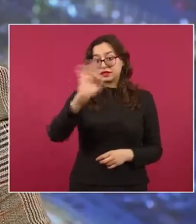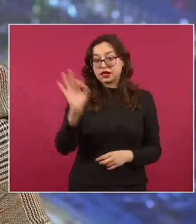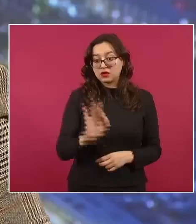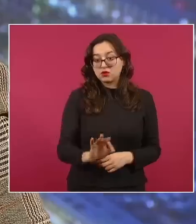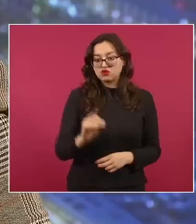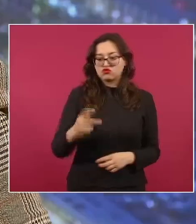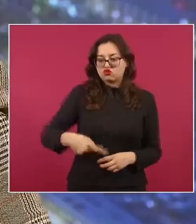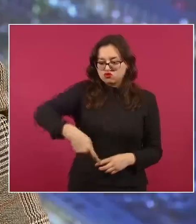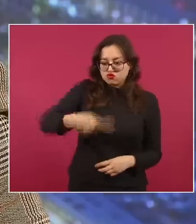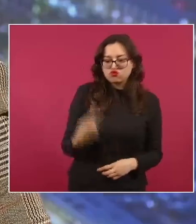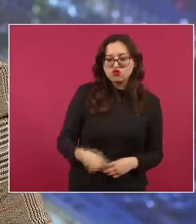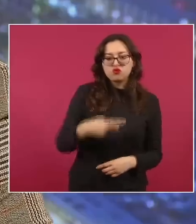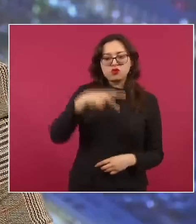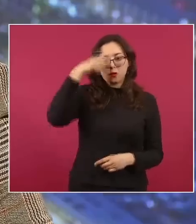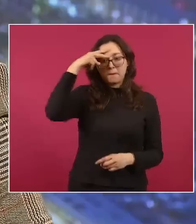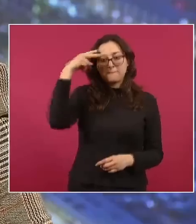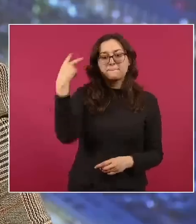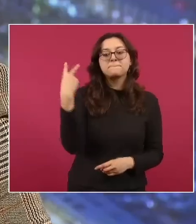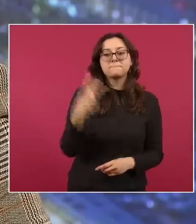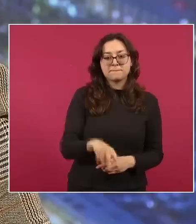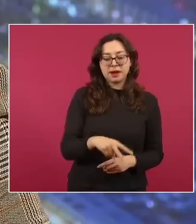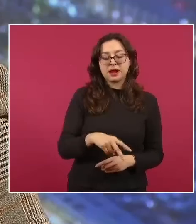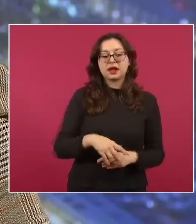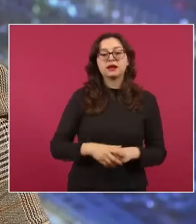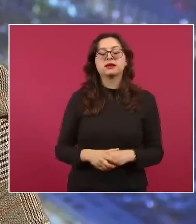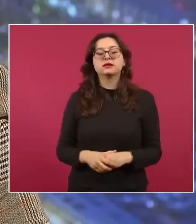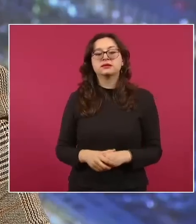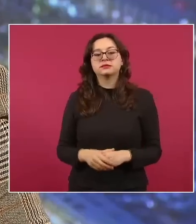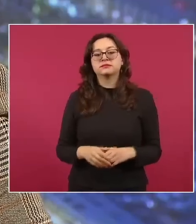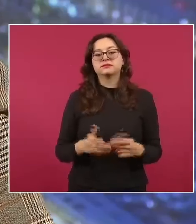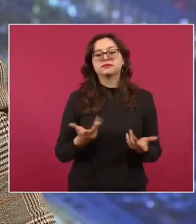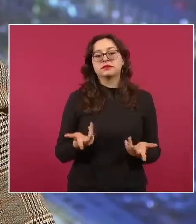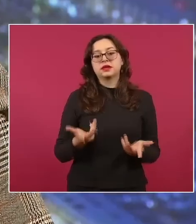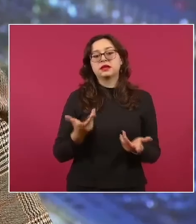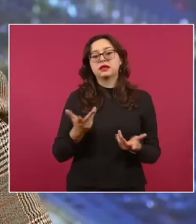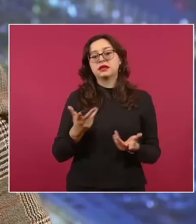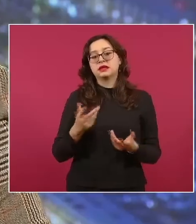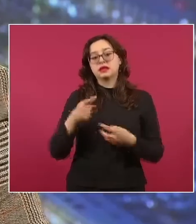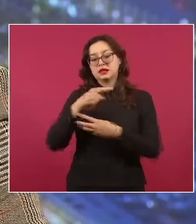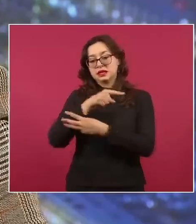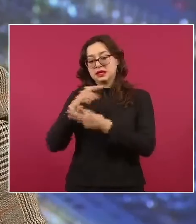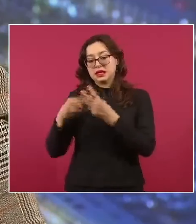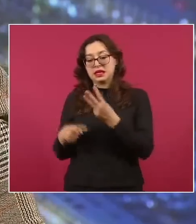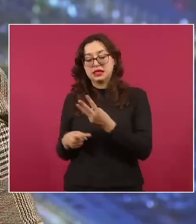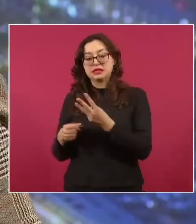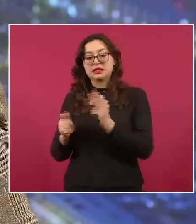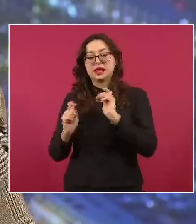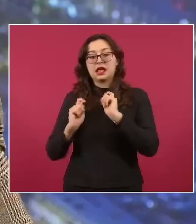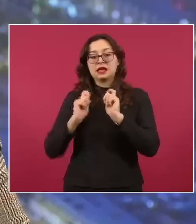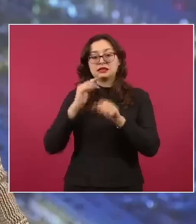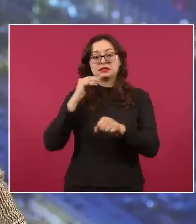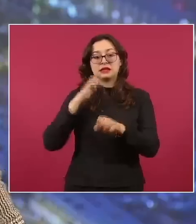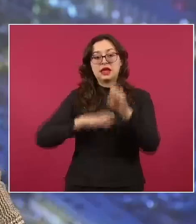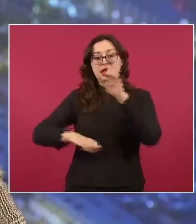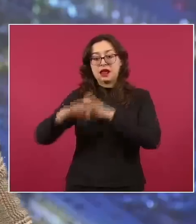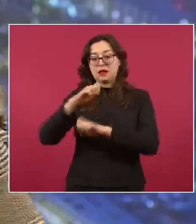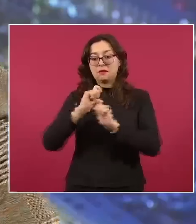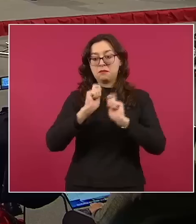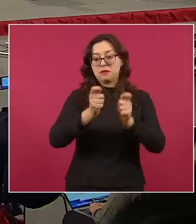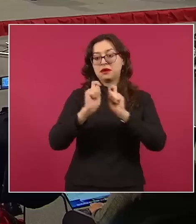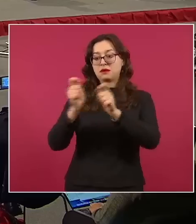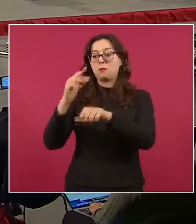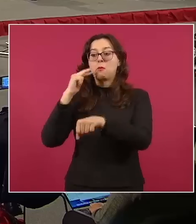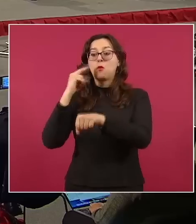de obra, y ICA, Fluor, Samsung y Techin son las empresas encargadas de los paquetes de